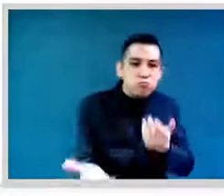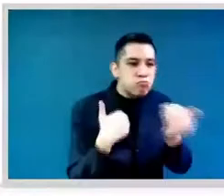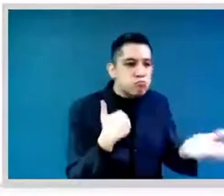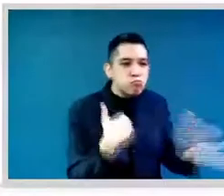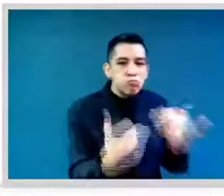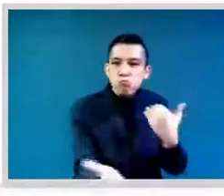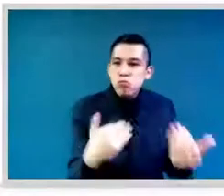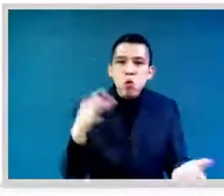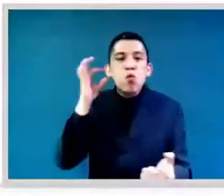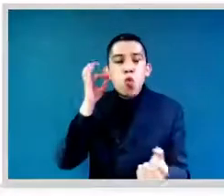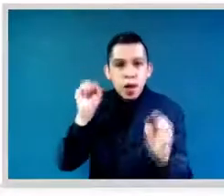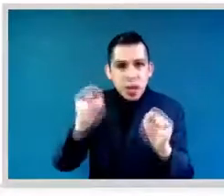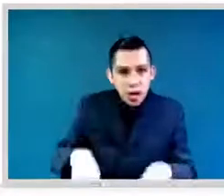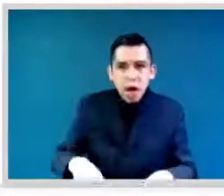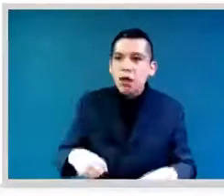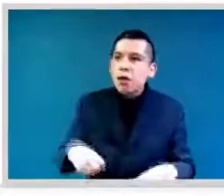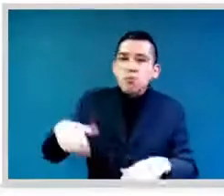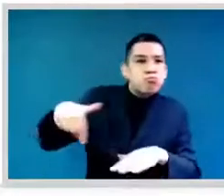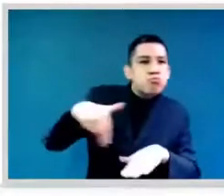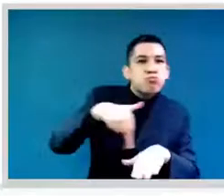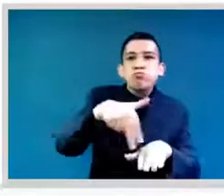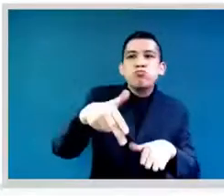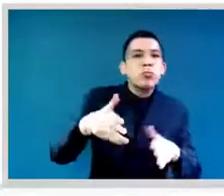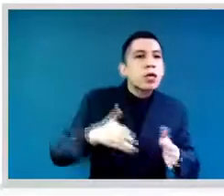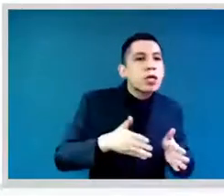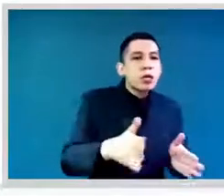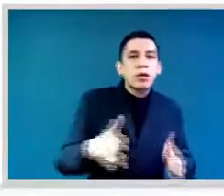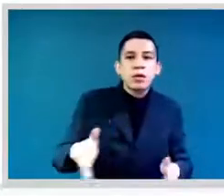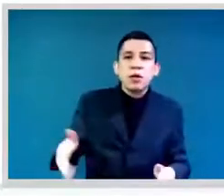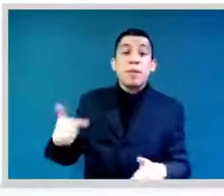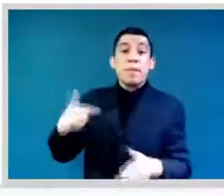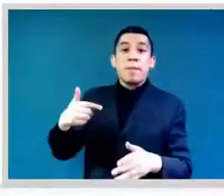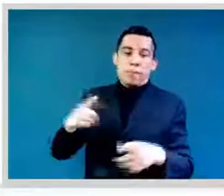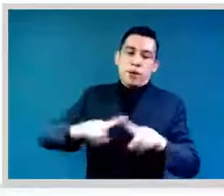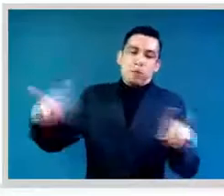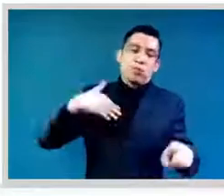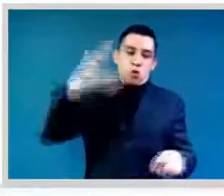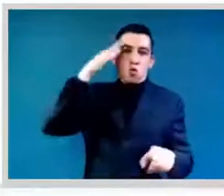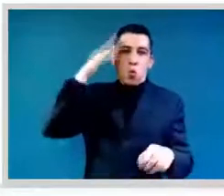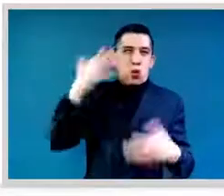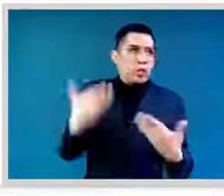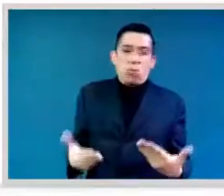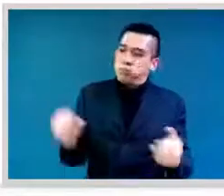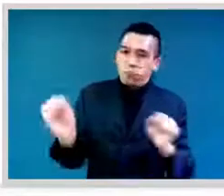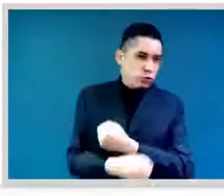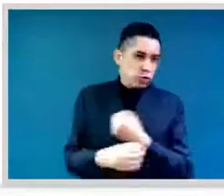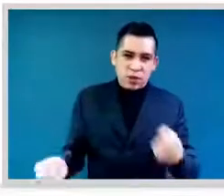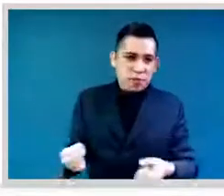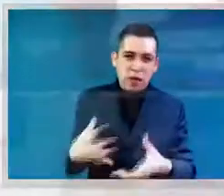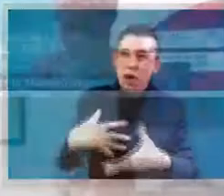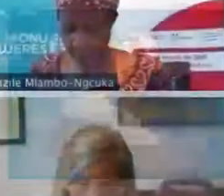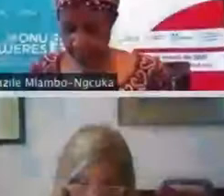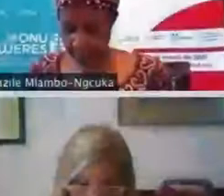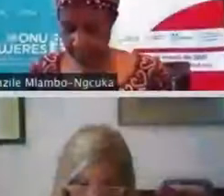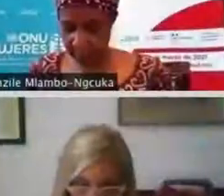calles, ahora no se puede, pero salimos a las calles a exigir nuestros derechos y a quejarnos cuando ocurre algo. Hace muy poco